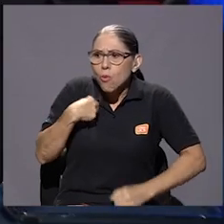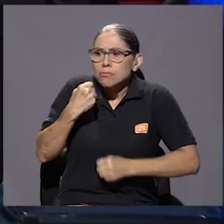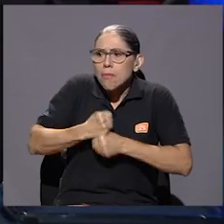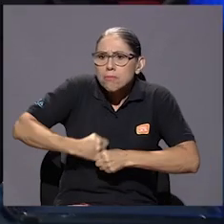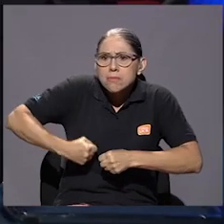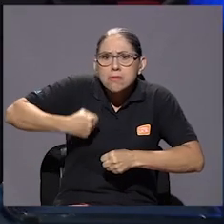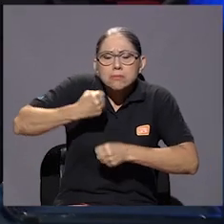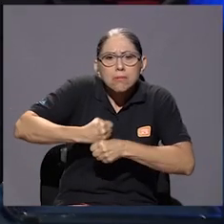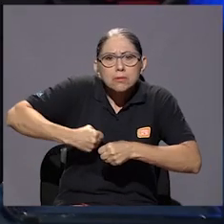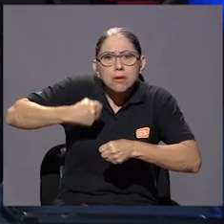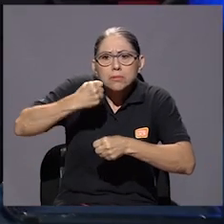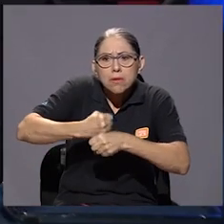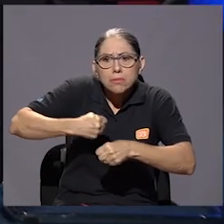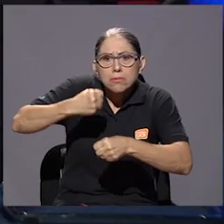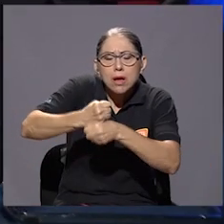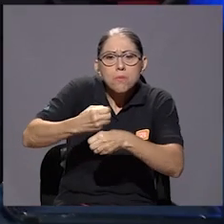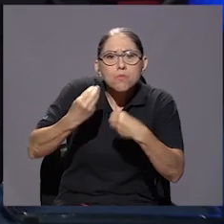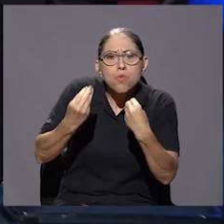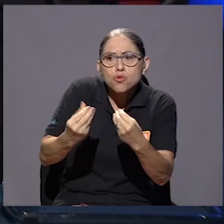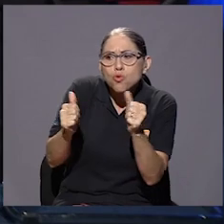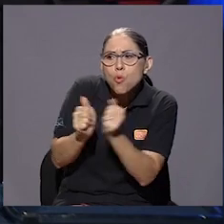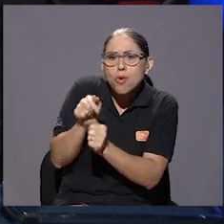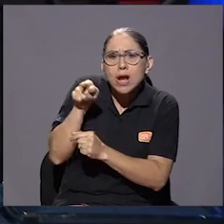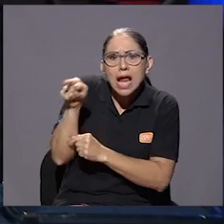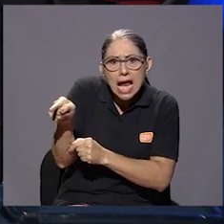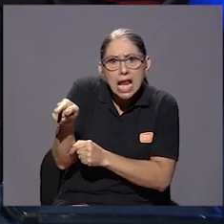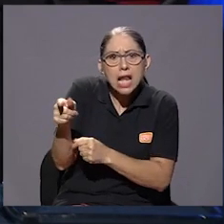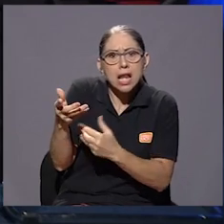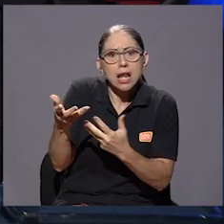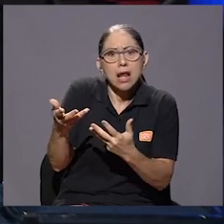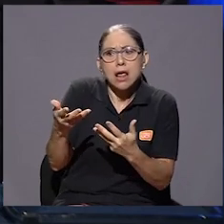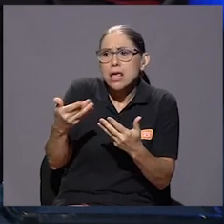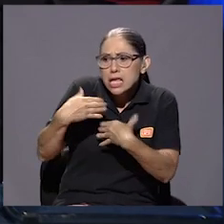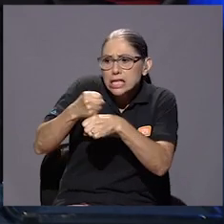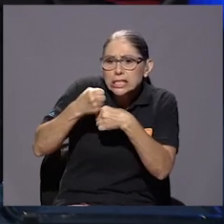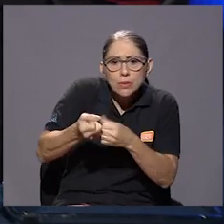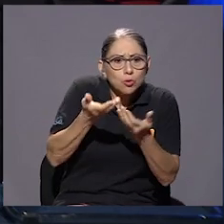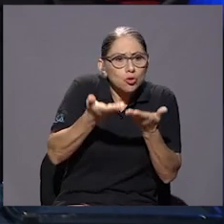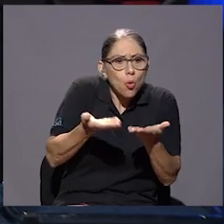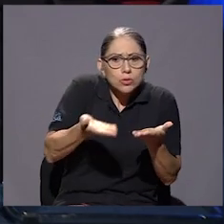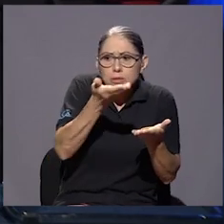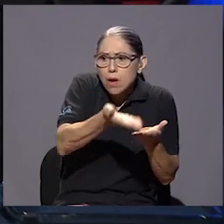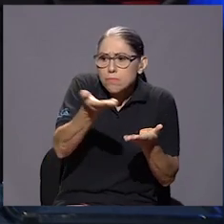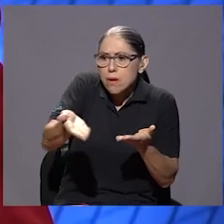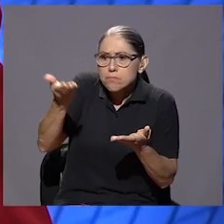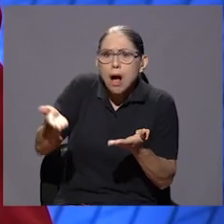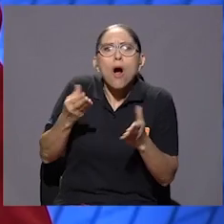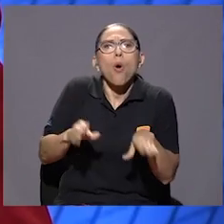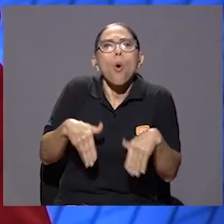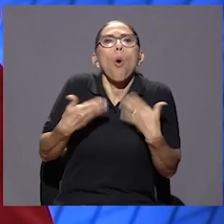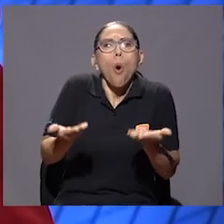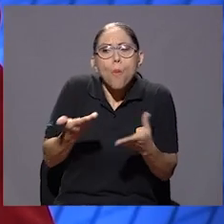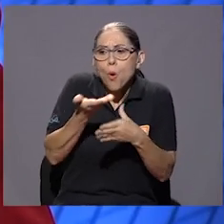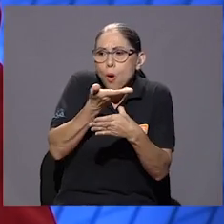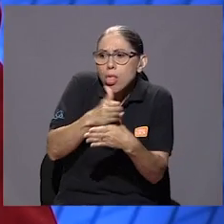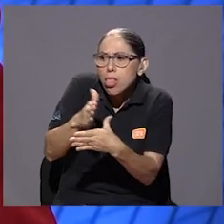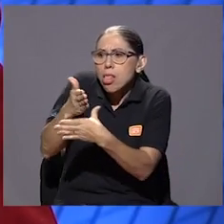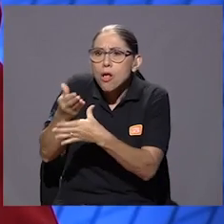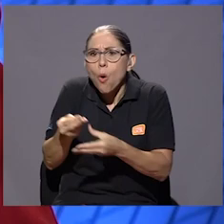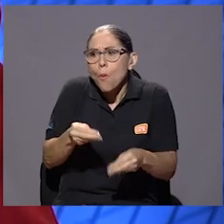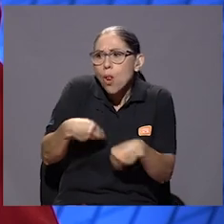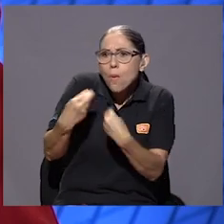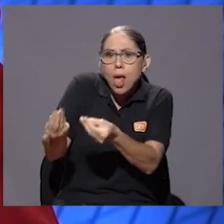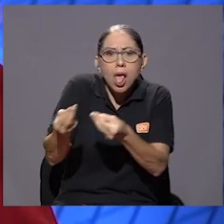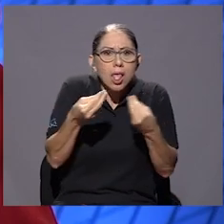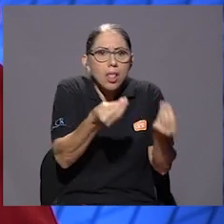costó crear con él, tanto en especie como en aporte económico? Entonces, ¿cómo veo yo a la gente? Esa es